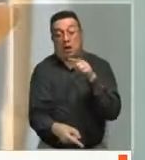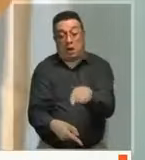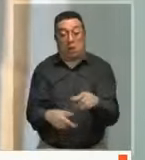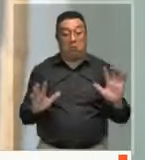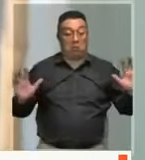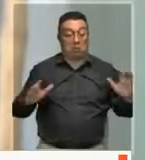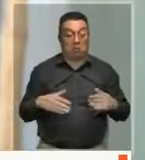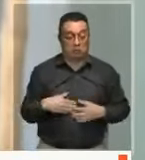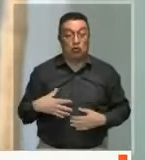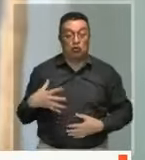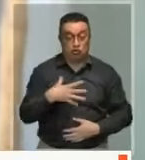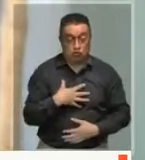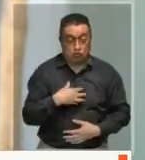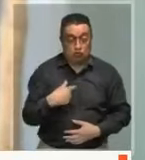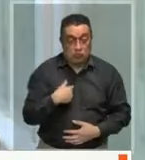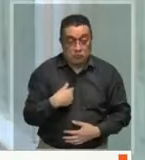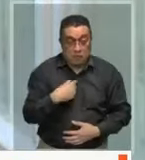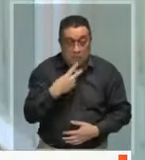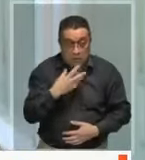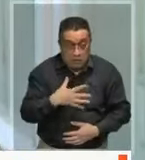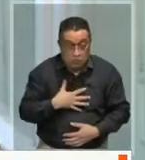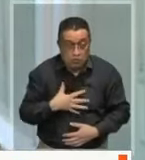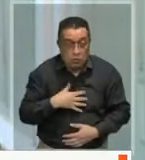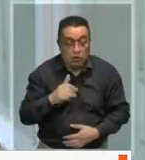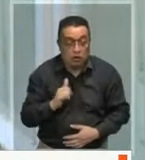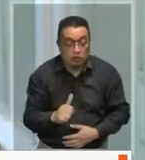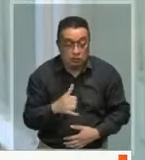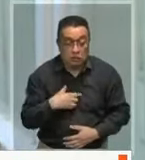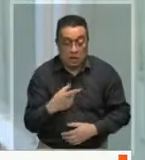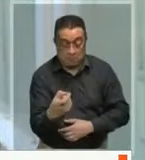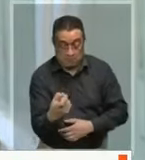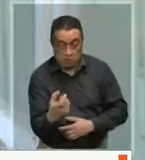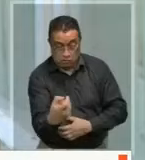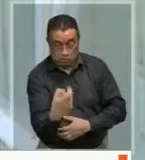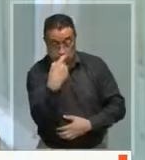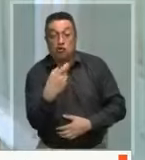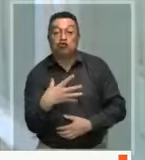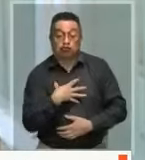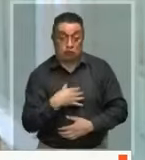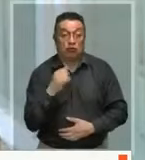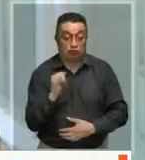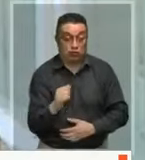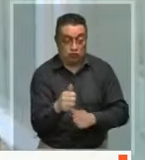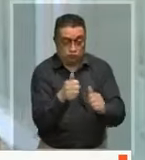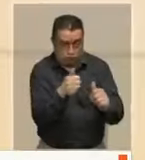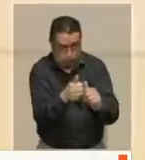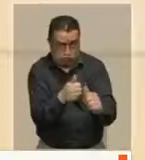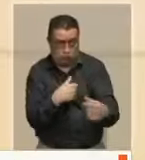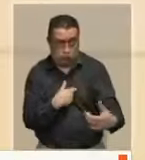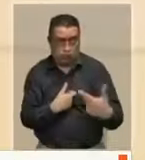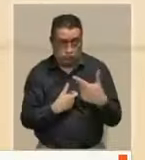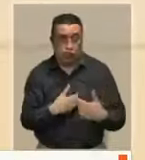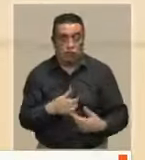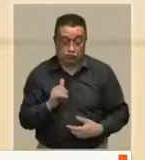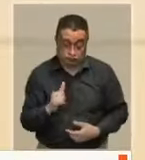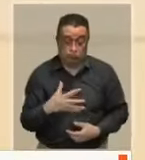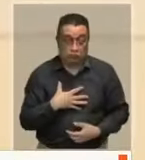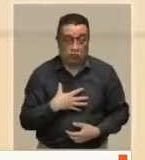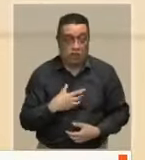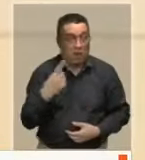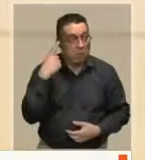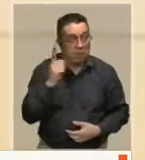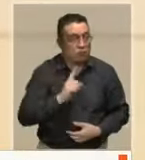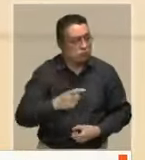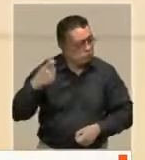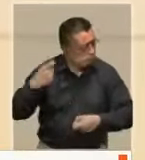Mira, temor por mi vida porque me sacaron una pistola de frente y a una distancia muy corta, pero yo no soltaba al